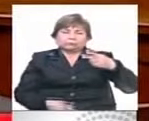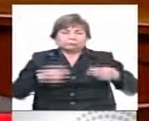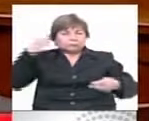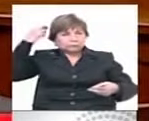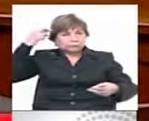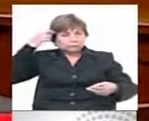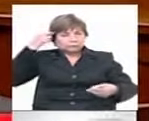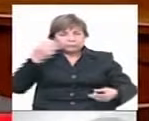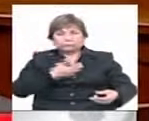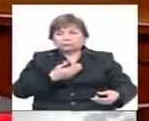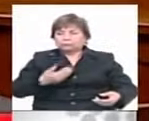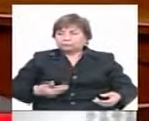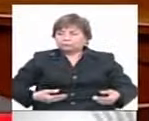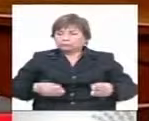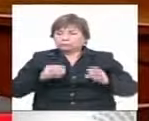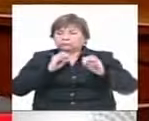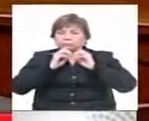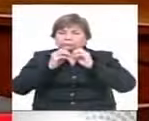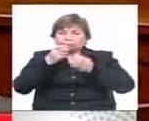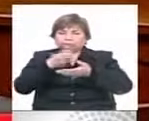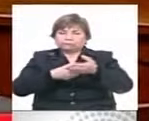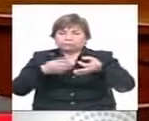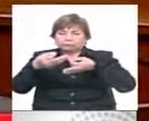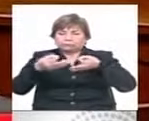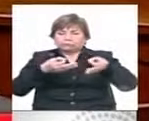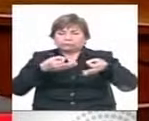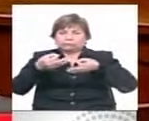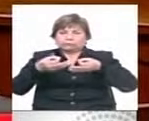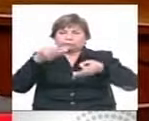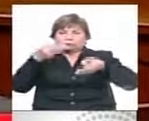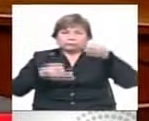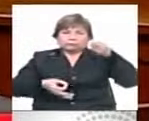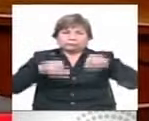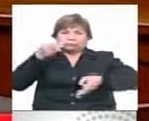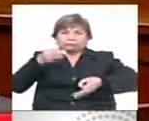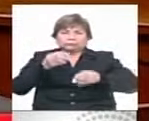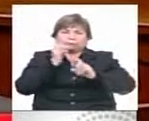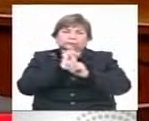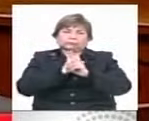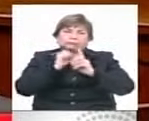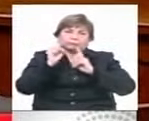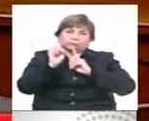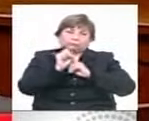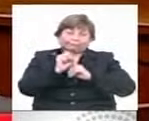Estado, reactivación económica con justicia social.